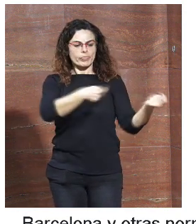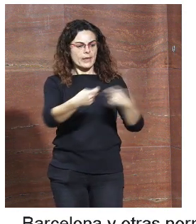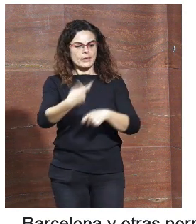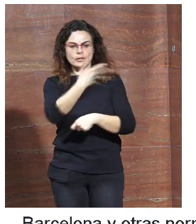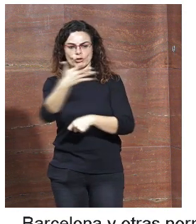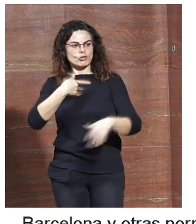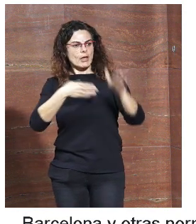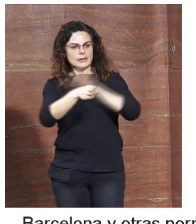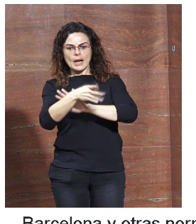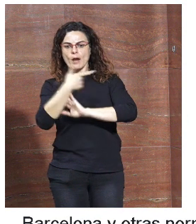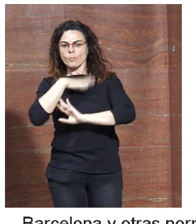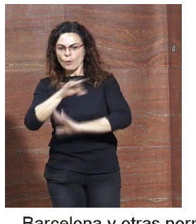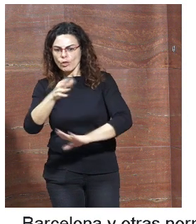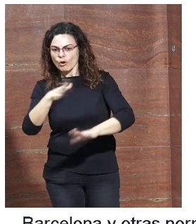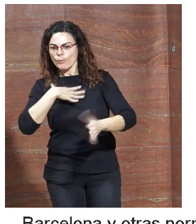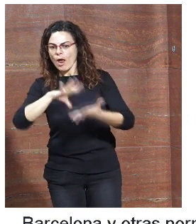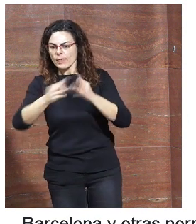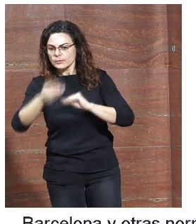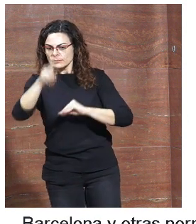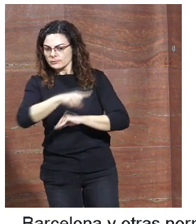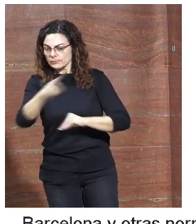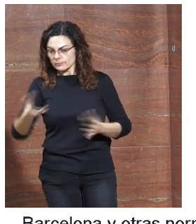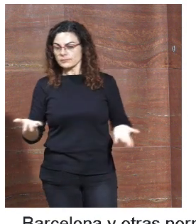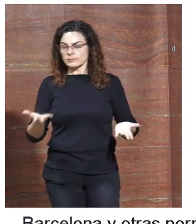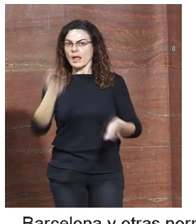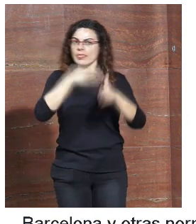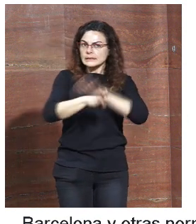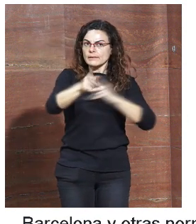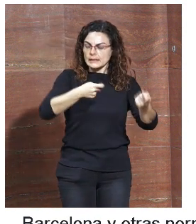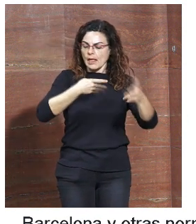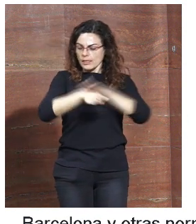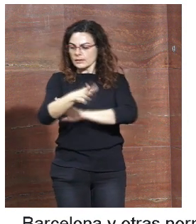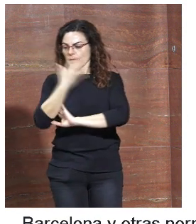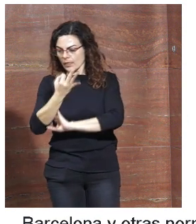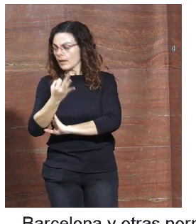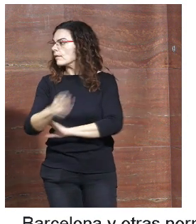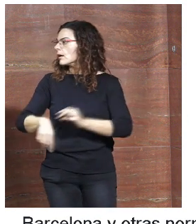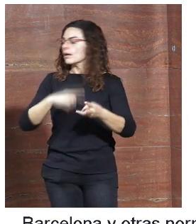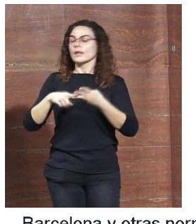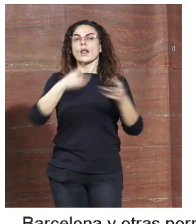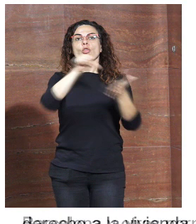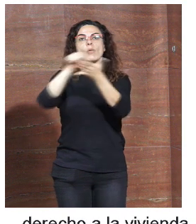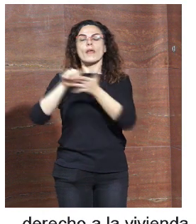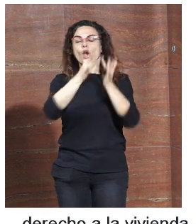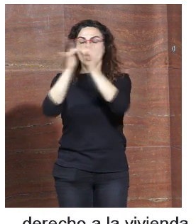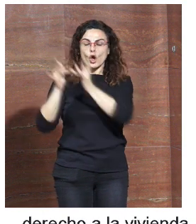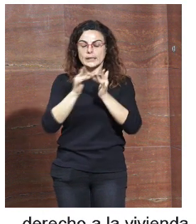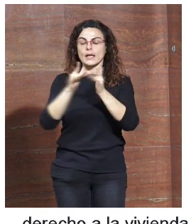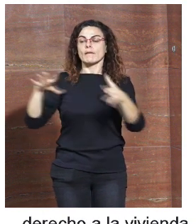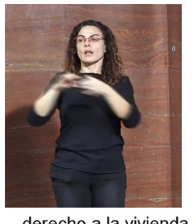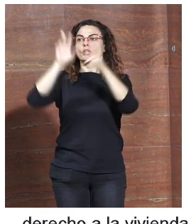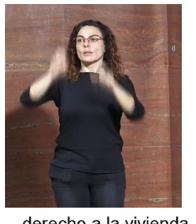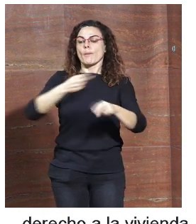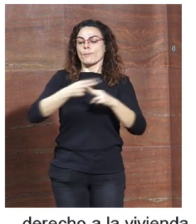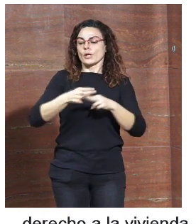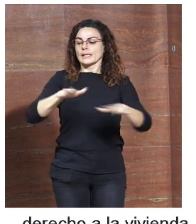puedo entrar a comprar? ¿No? Esos equipamientos, ¿dónde están? Si son accesibles. Ciudad sostenible y conectada, que está mucho más vinculada con las políticas de movilidad.